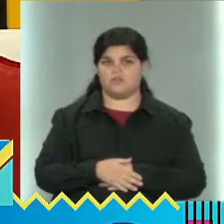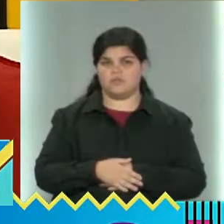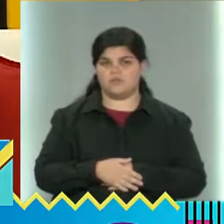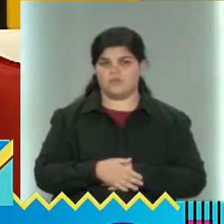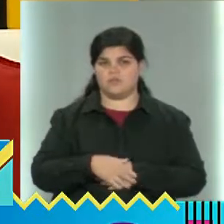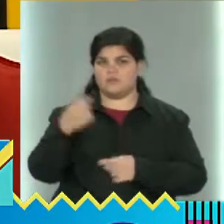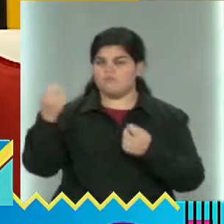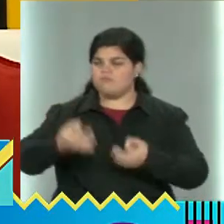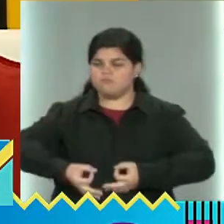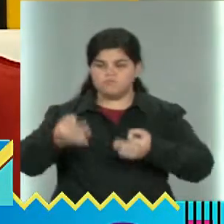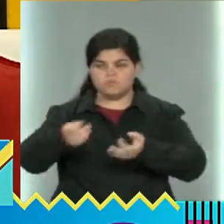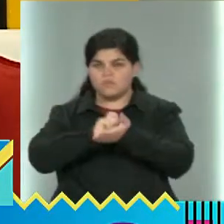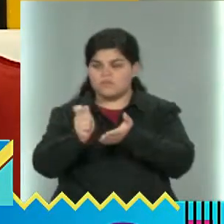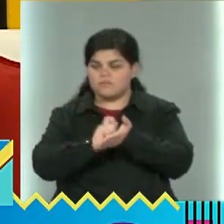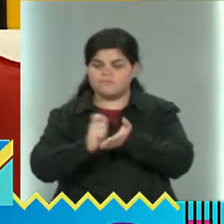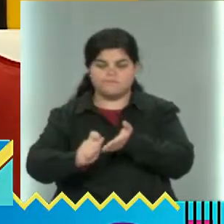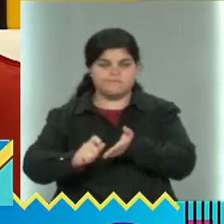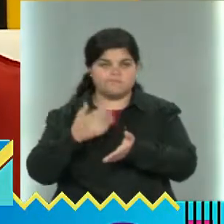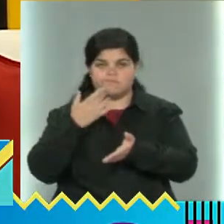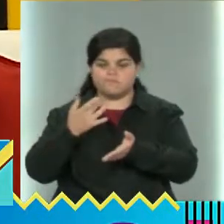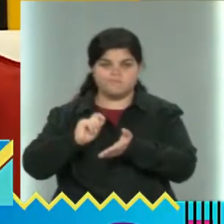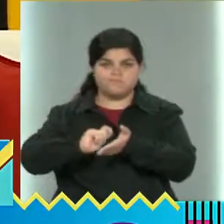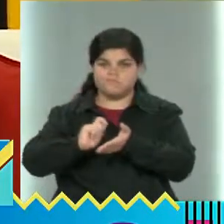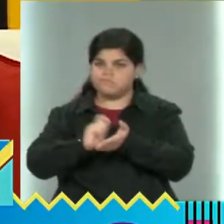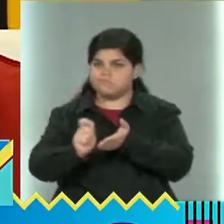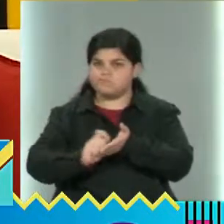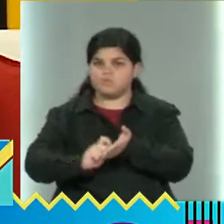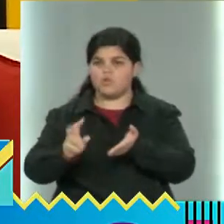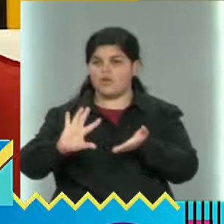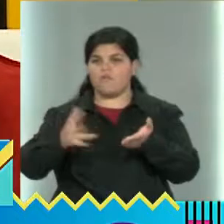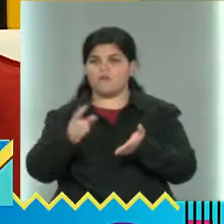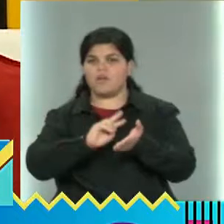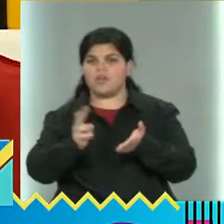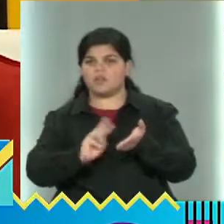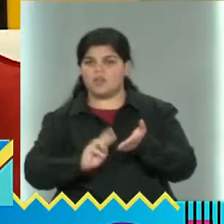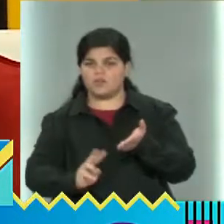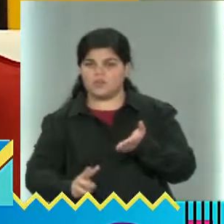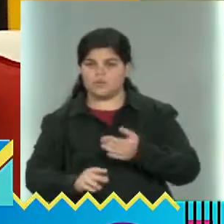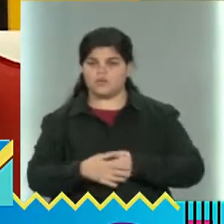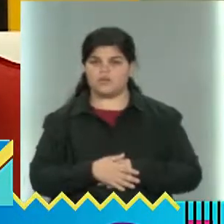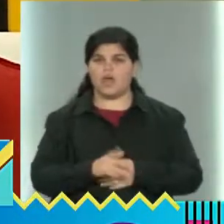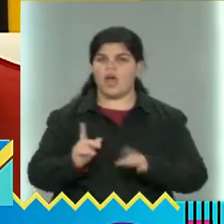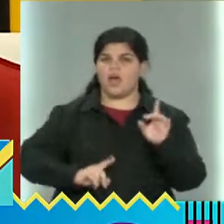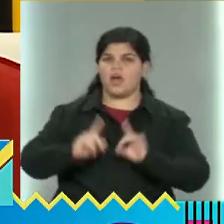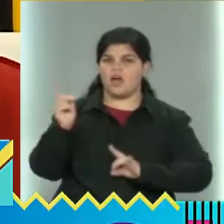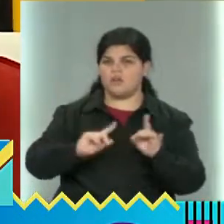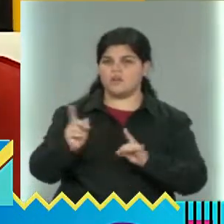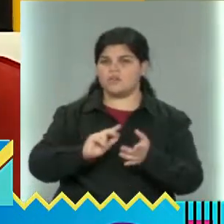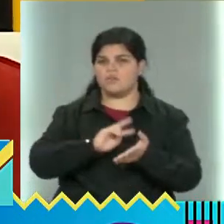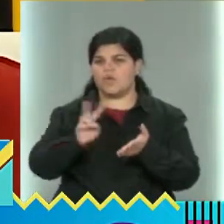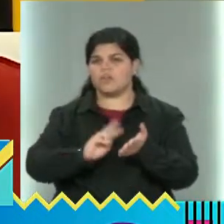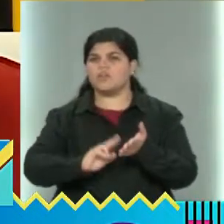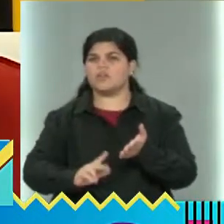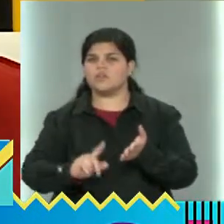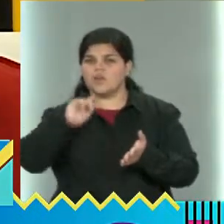bien escrito, muy lindo, es como una literatura, a veces es dramática, pero es una literatura